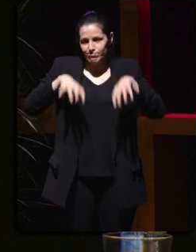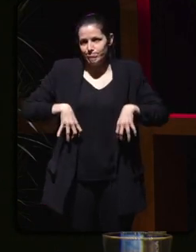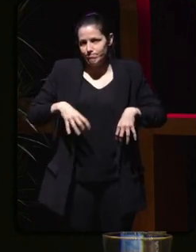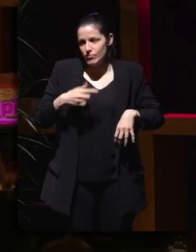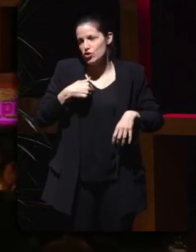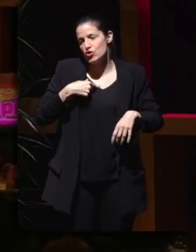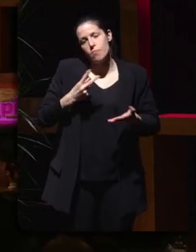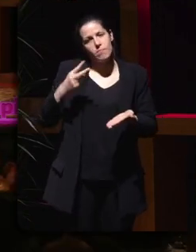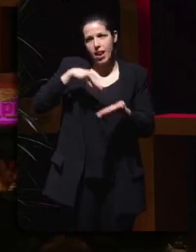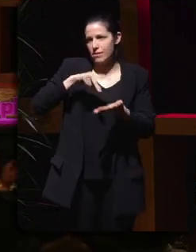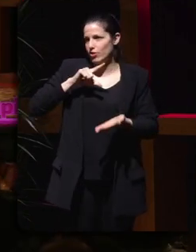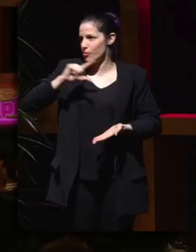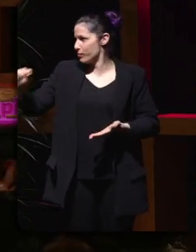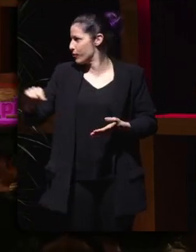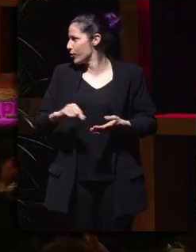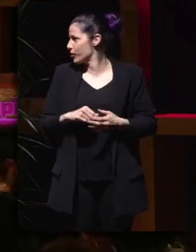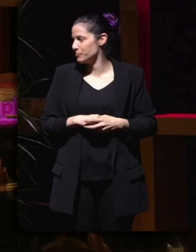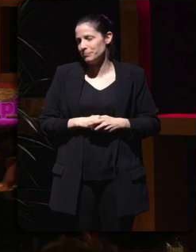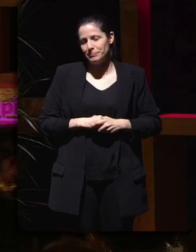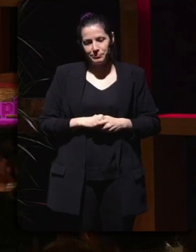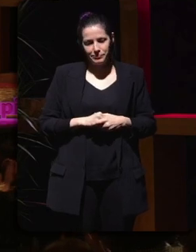me levanto y os dejo con ella